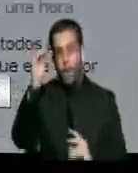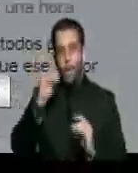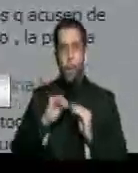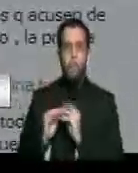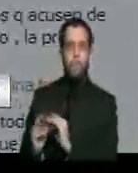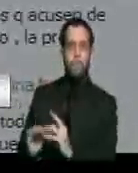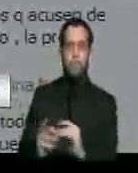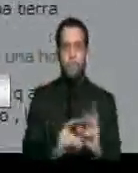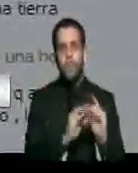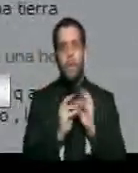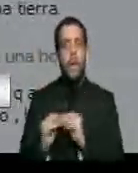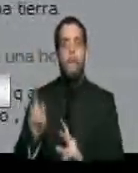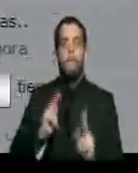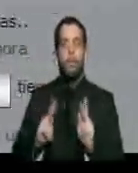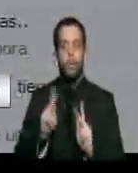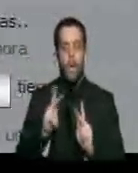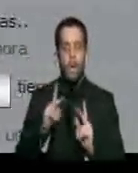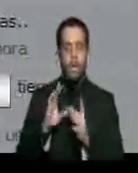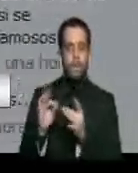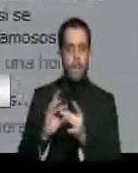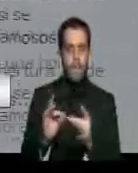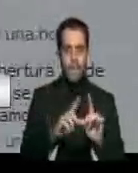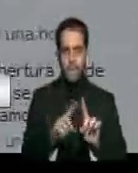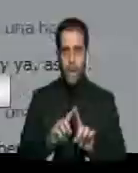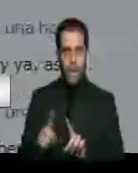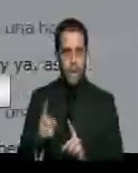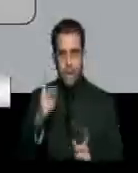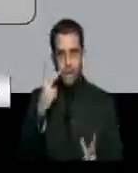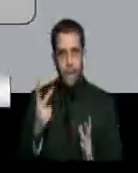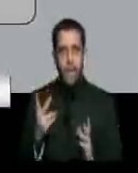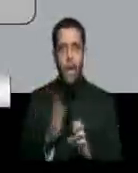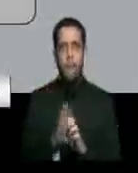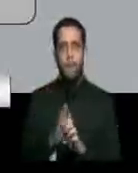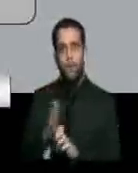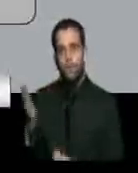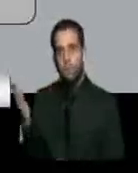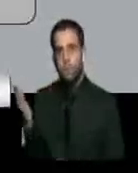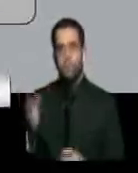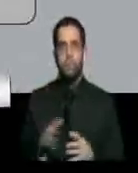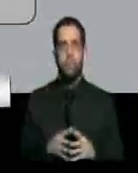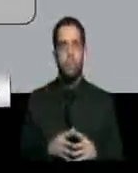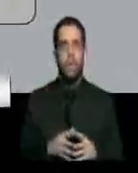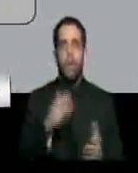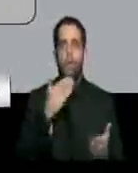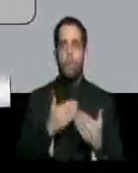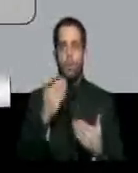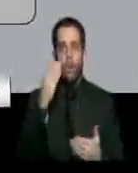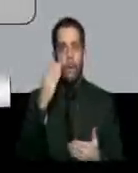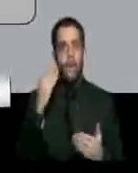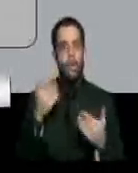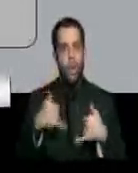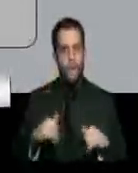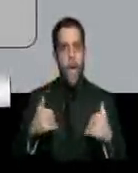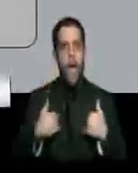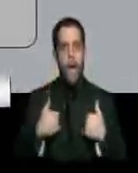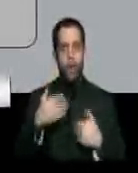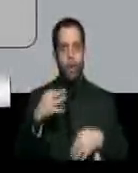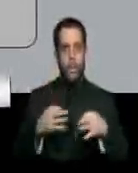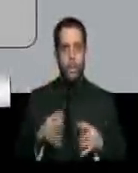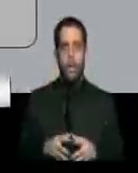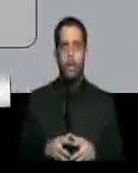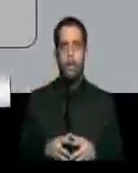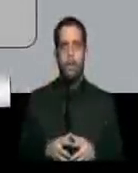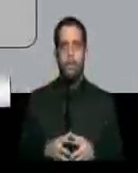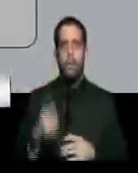mensajes de los usuarios en las redes sociales se encontraban es bueno saber que aún hay justicia en nuestro país o Día